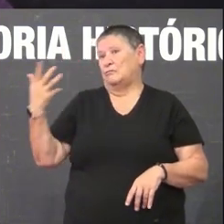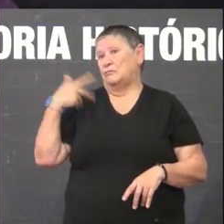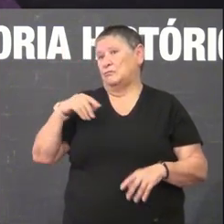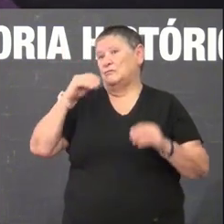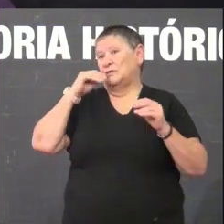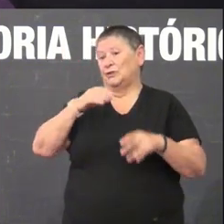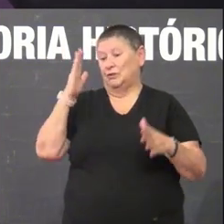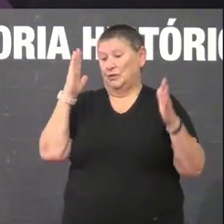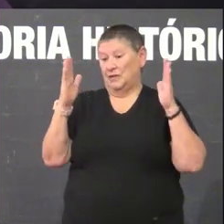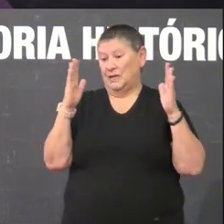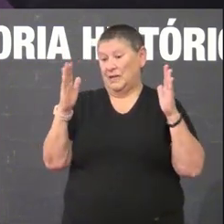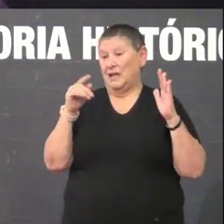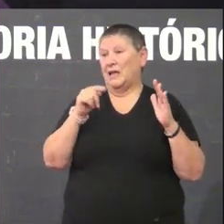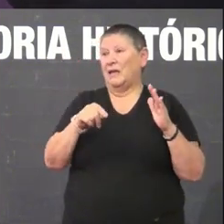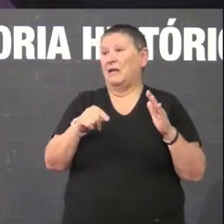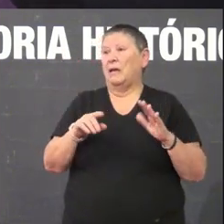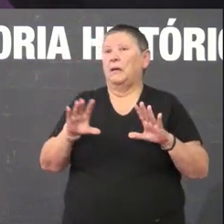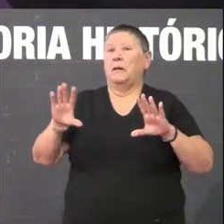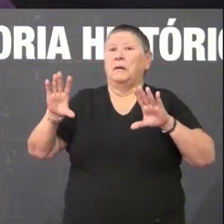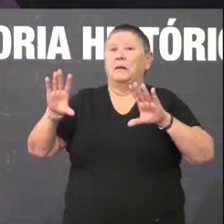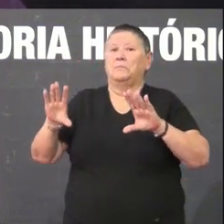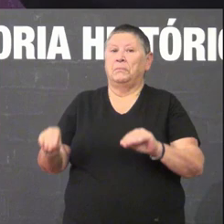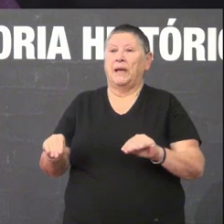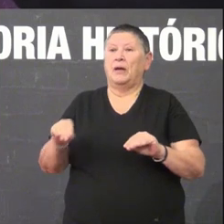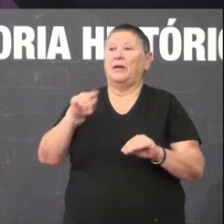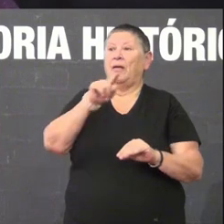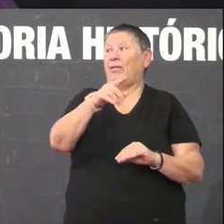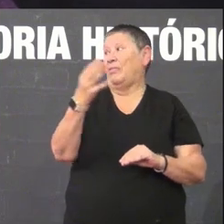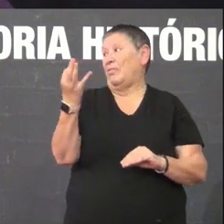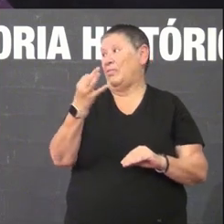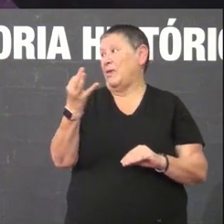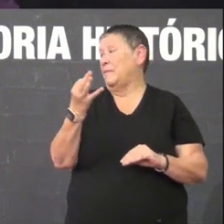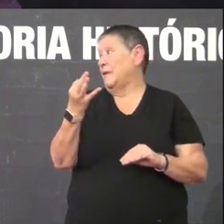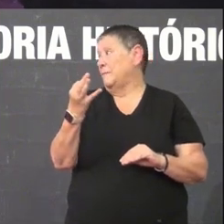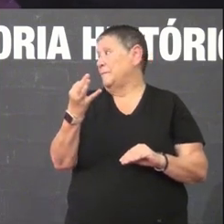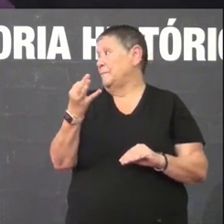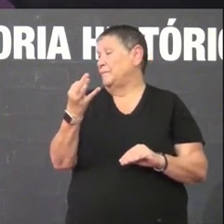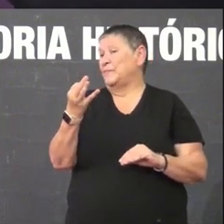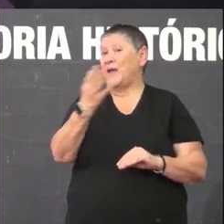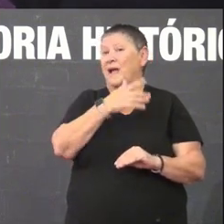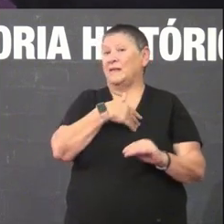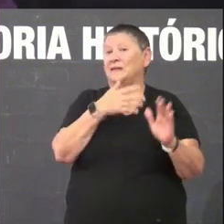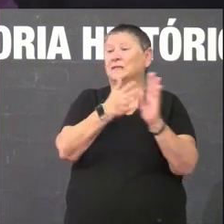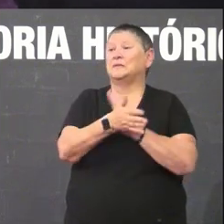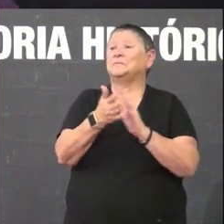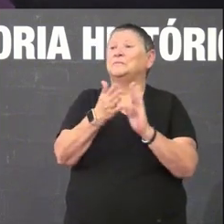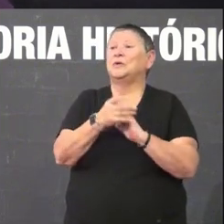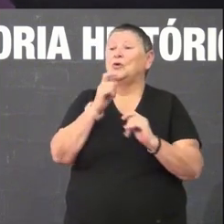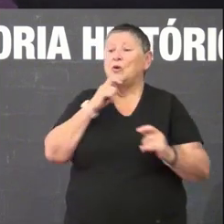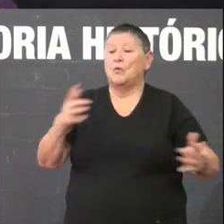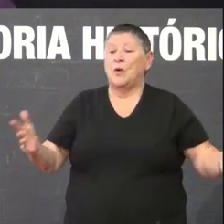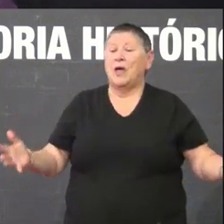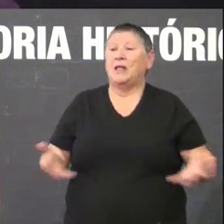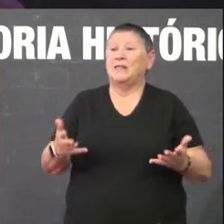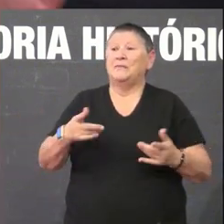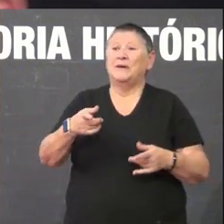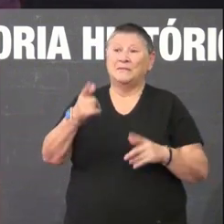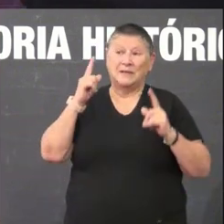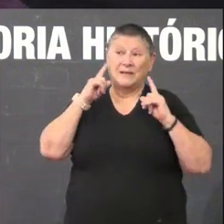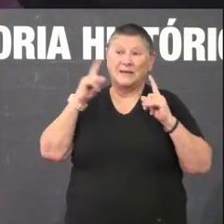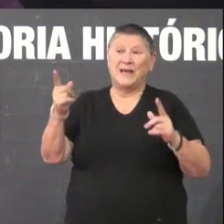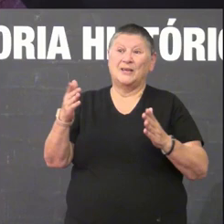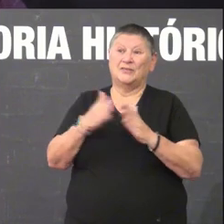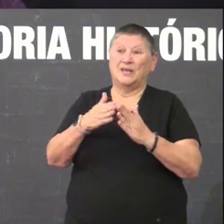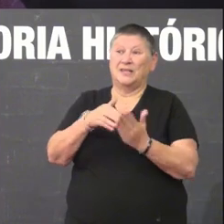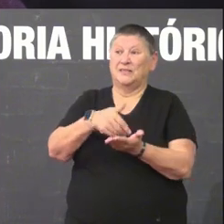todo ese periodo siguen desactivadas porque lo que activa como explicaba con el ejemplo de los desahucios o del feminismo o lo del